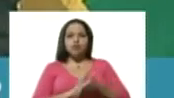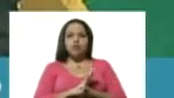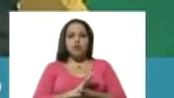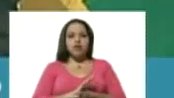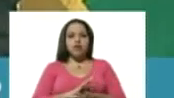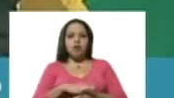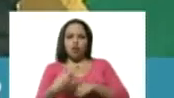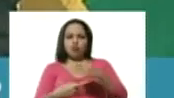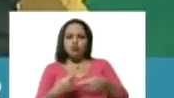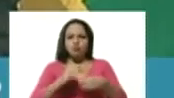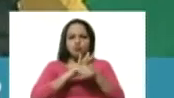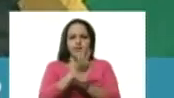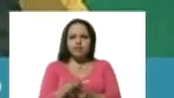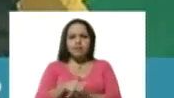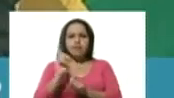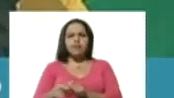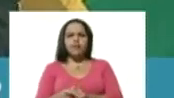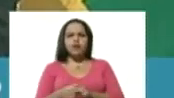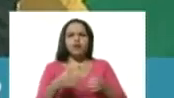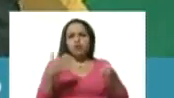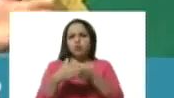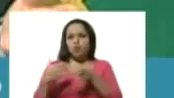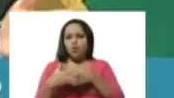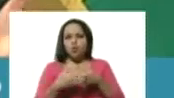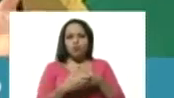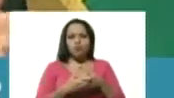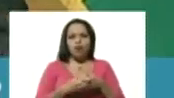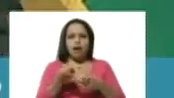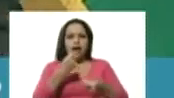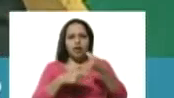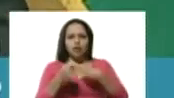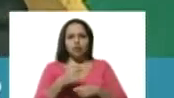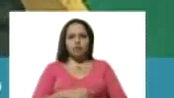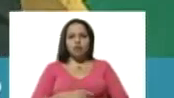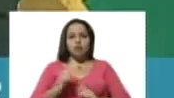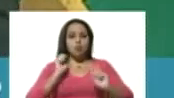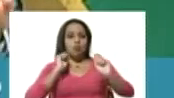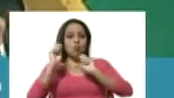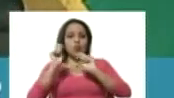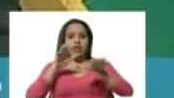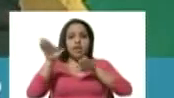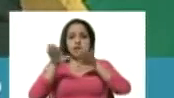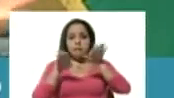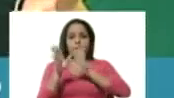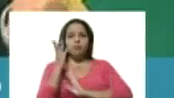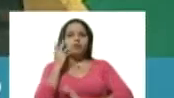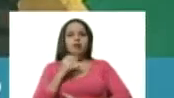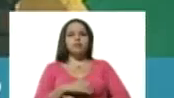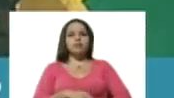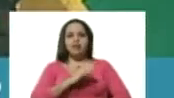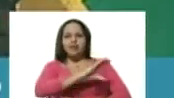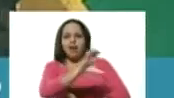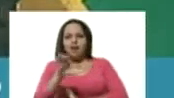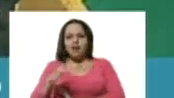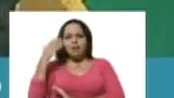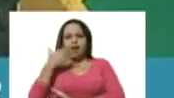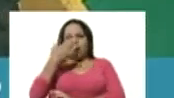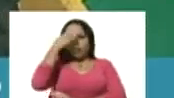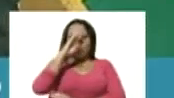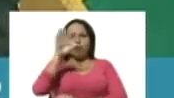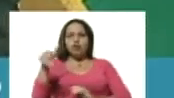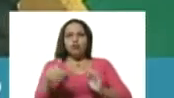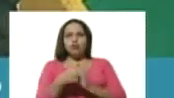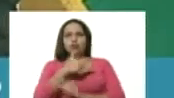sectores económicos, productivos, del turismo, por ejemplo, para el Caribe Oriental o para Cuba, o en todos nuestros países, pero